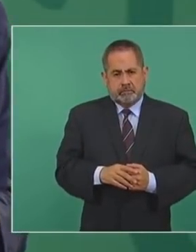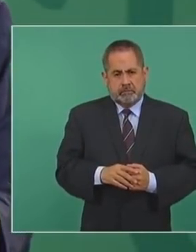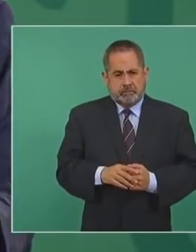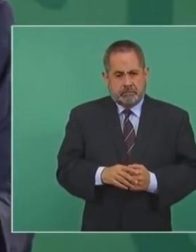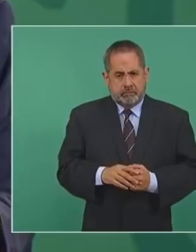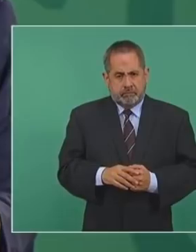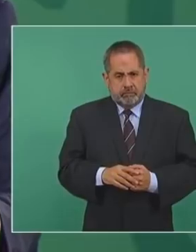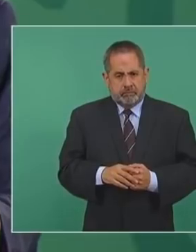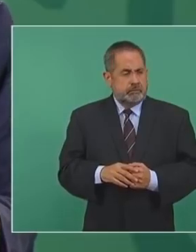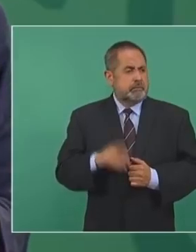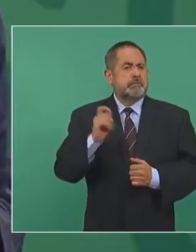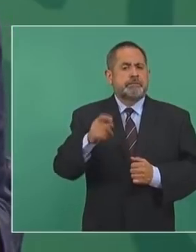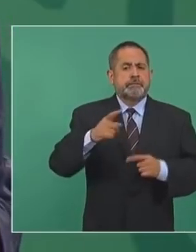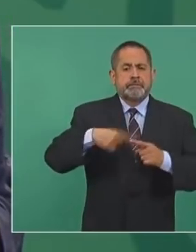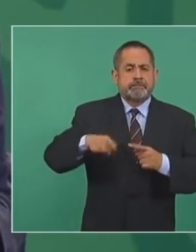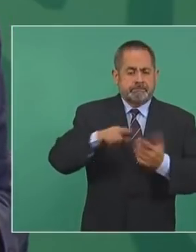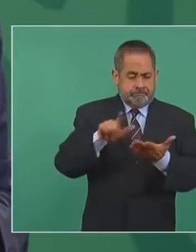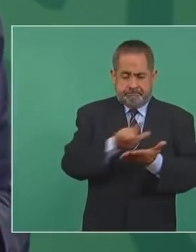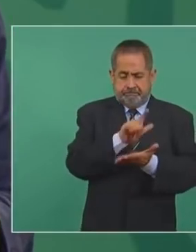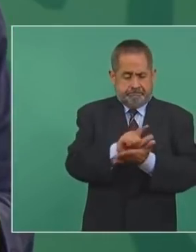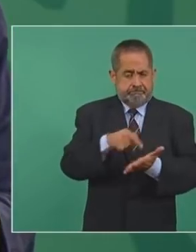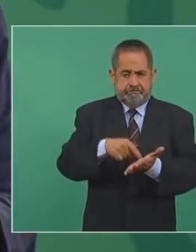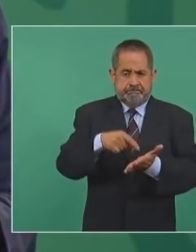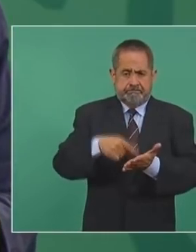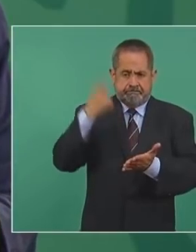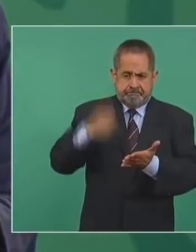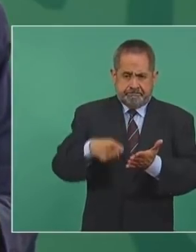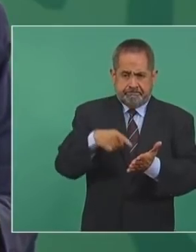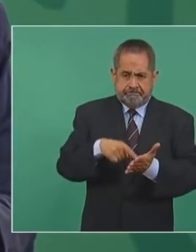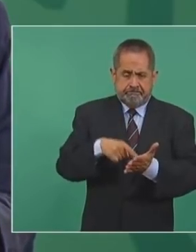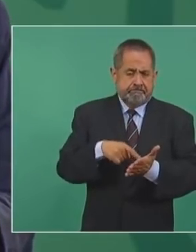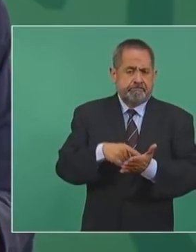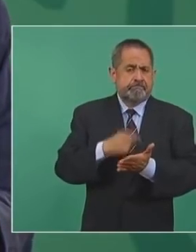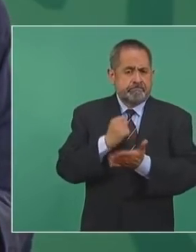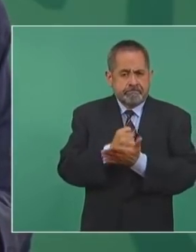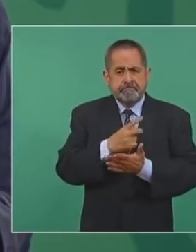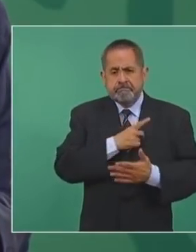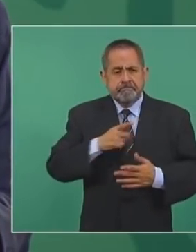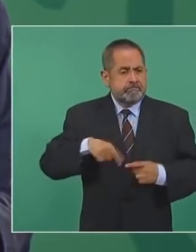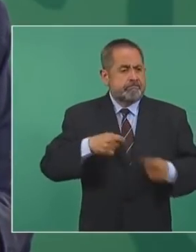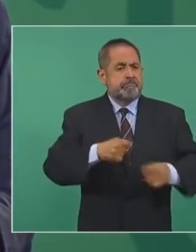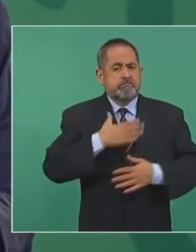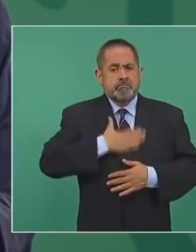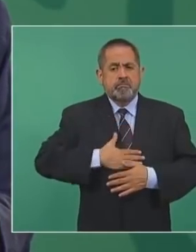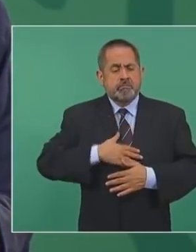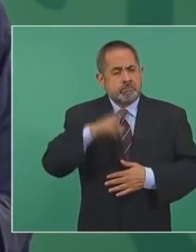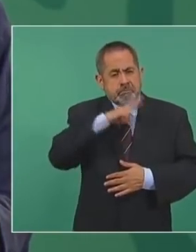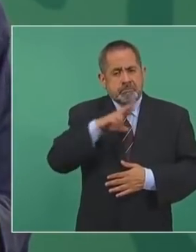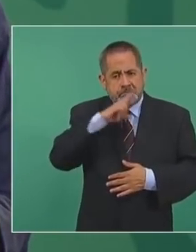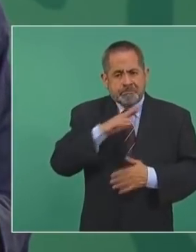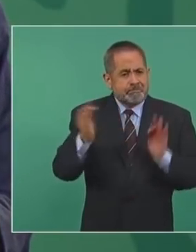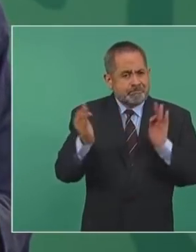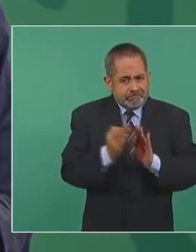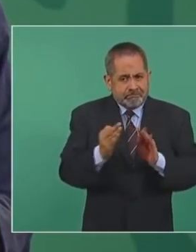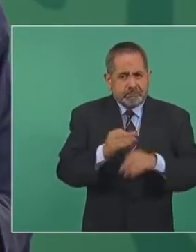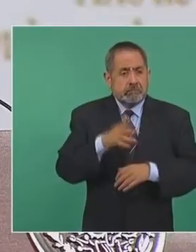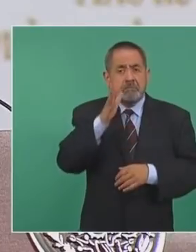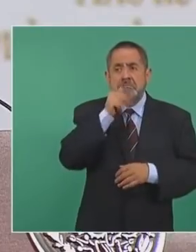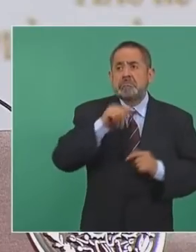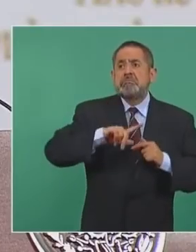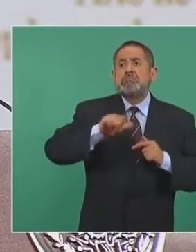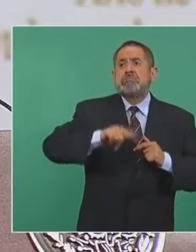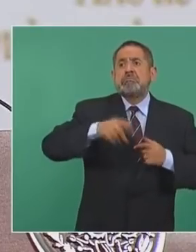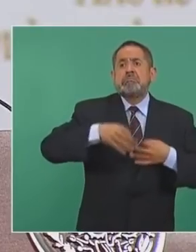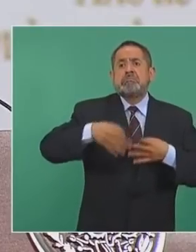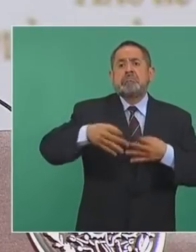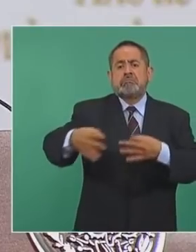apellido propio, está dentro de lo que es la gramática. Bueno, el presidente tiene toda la confianza y creo, presidente,